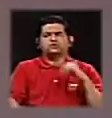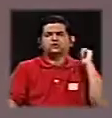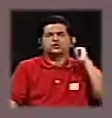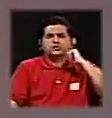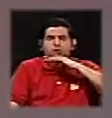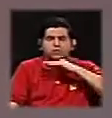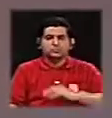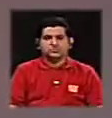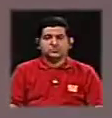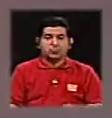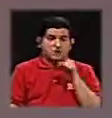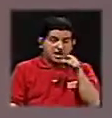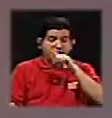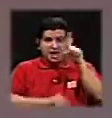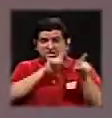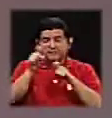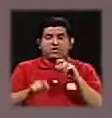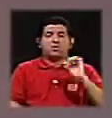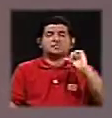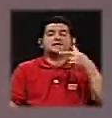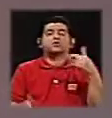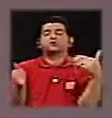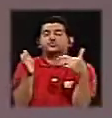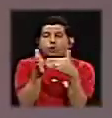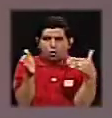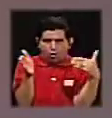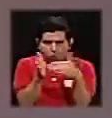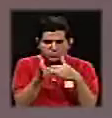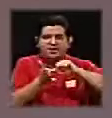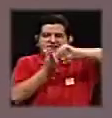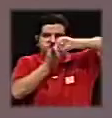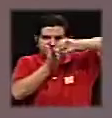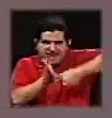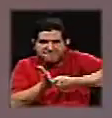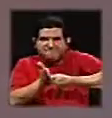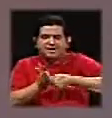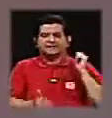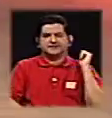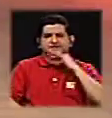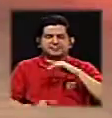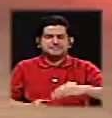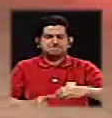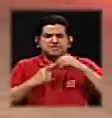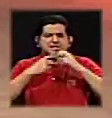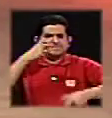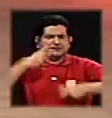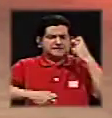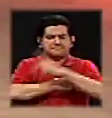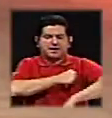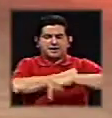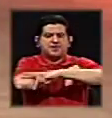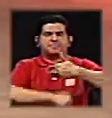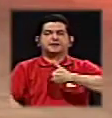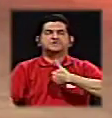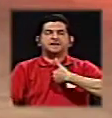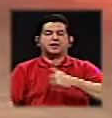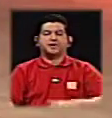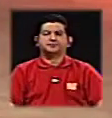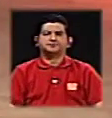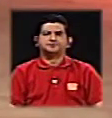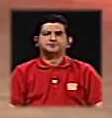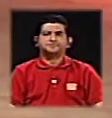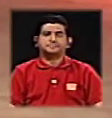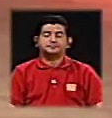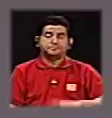corrupción, y esta encuesta ahora de agosto vuelve a reafirmar la corrupción como el principal problema del país. Y